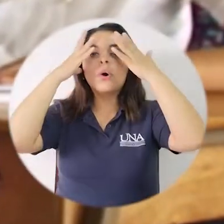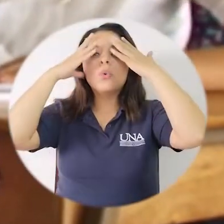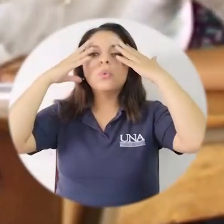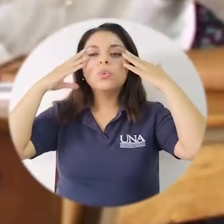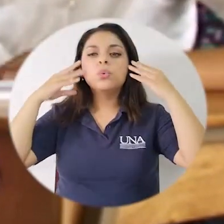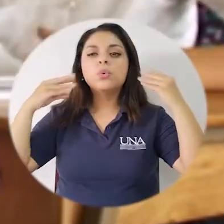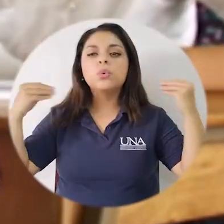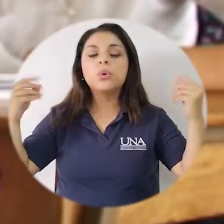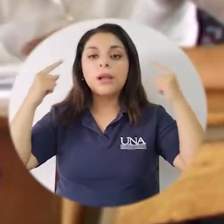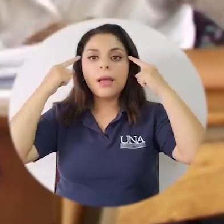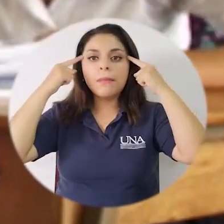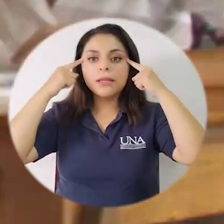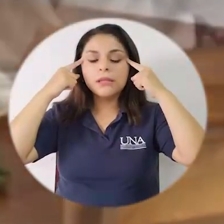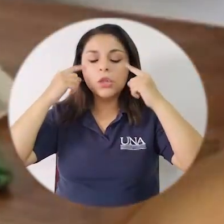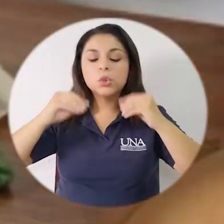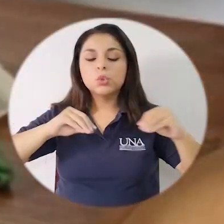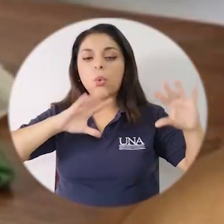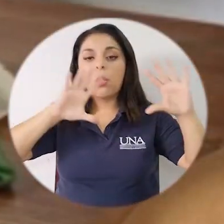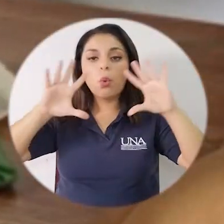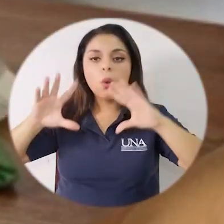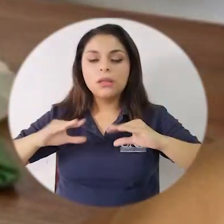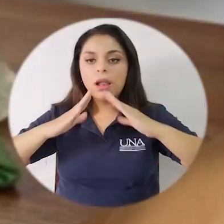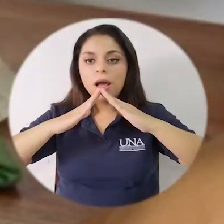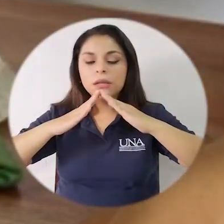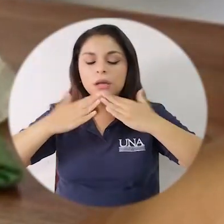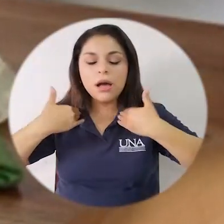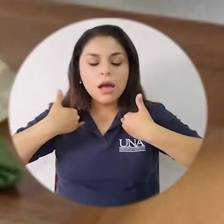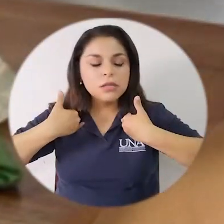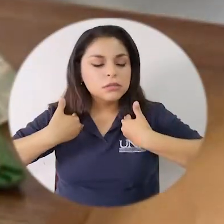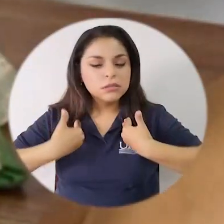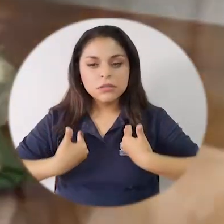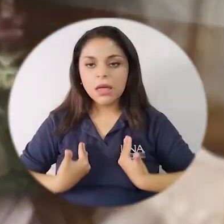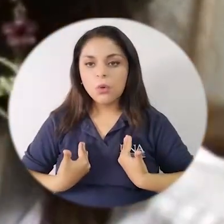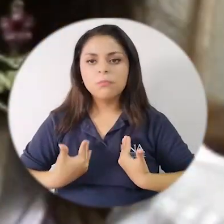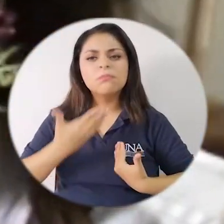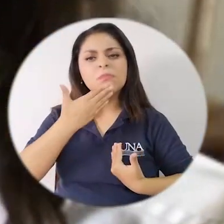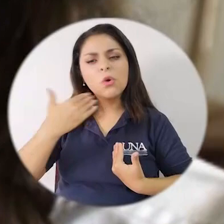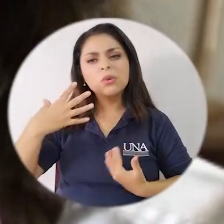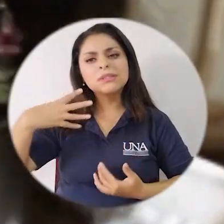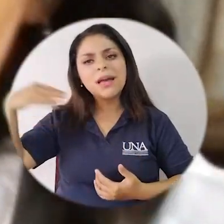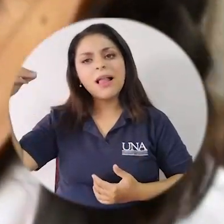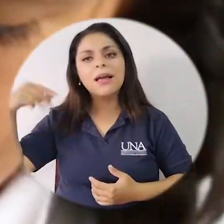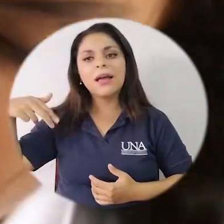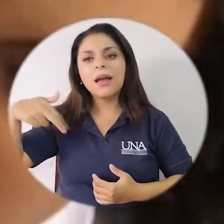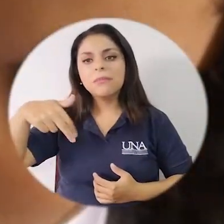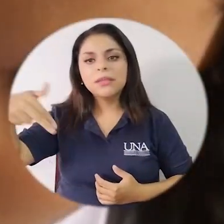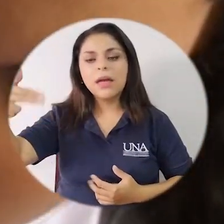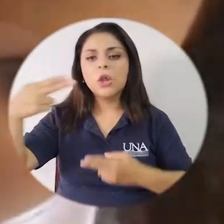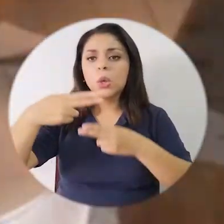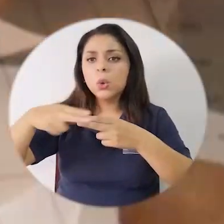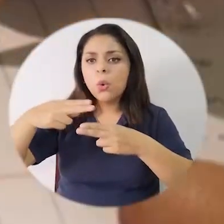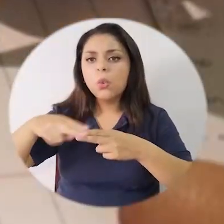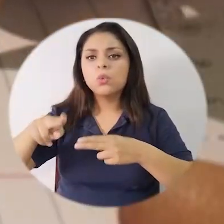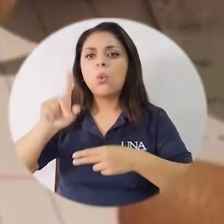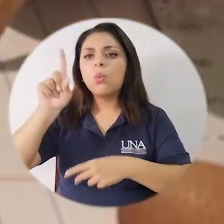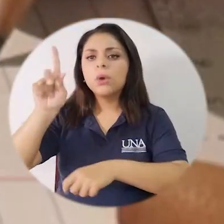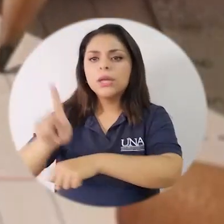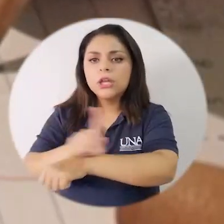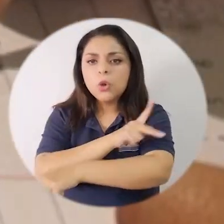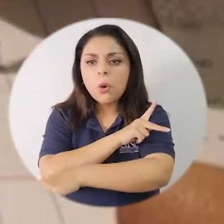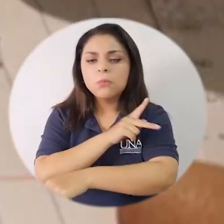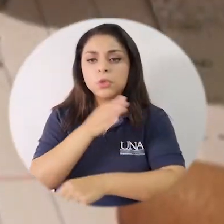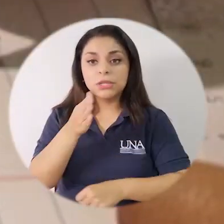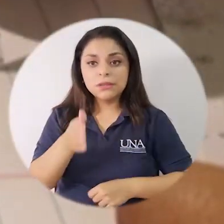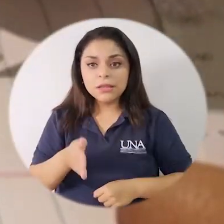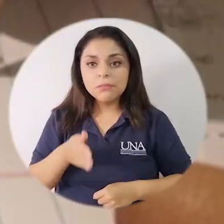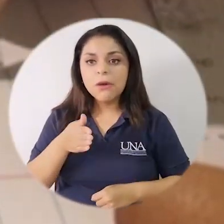de despeje mental, de que estamos todo el día en la casa y es muy cansado. Entonces, podemos salir a caminar una distancia